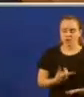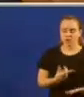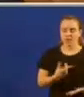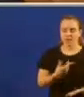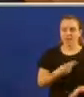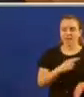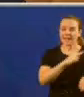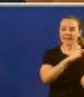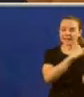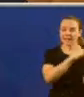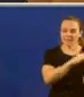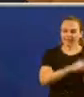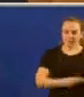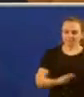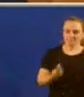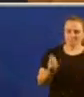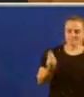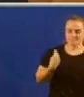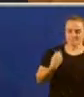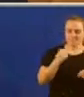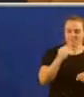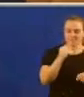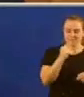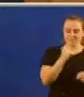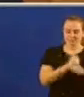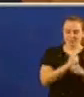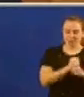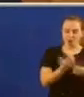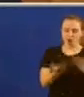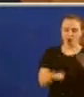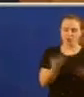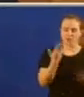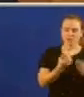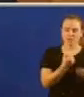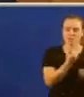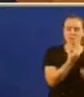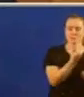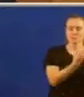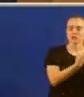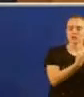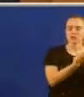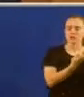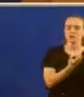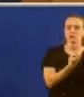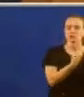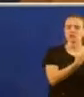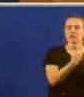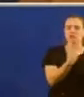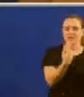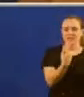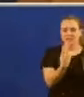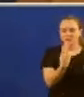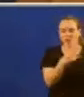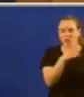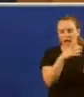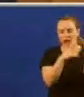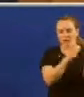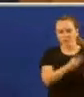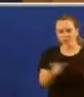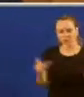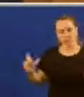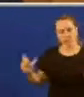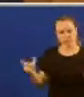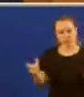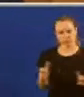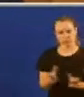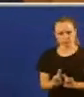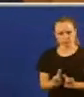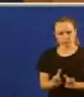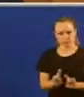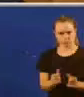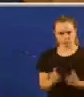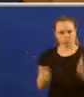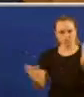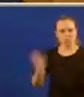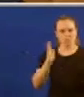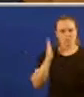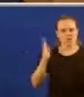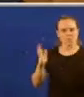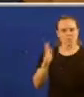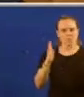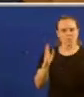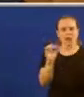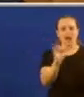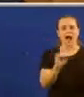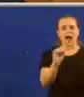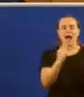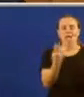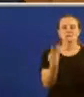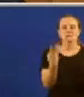menos personas que en 1981 cando se votou o estatuto. Desde a década dos noventa, fíxense, señorías,